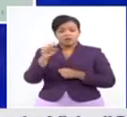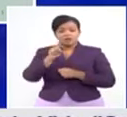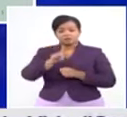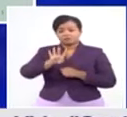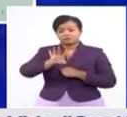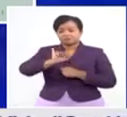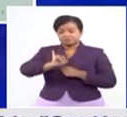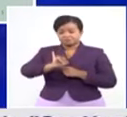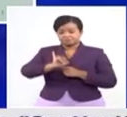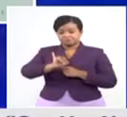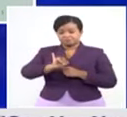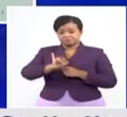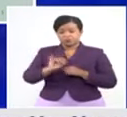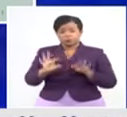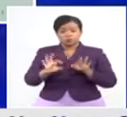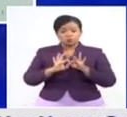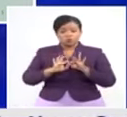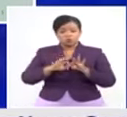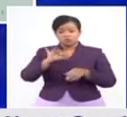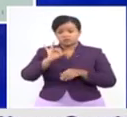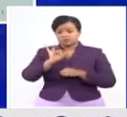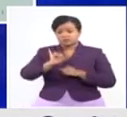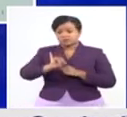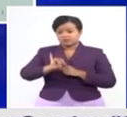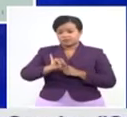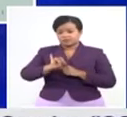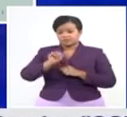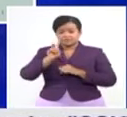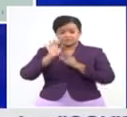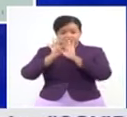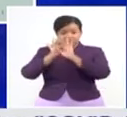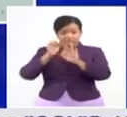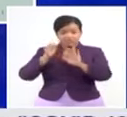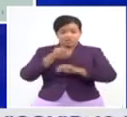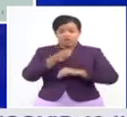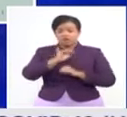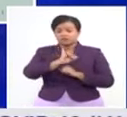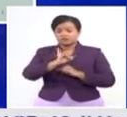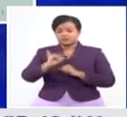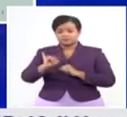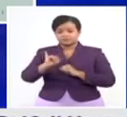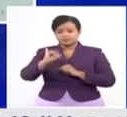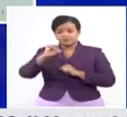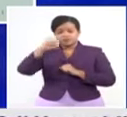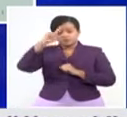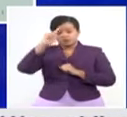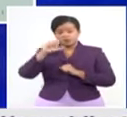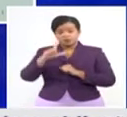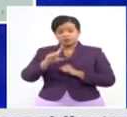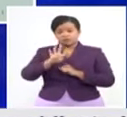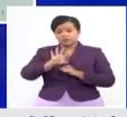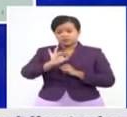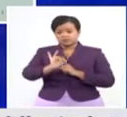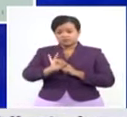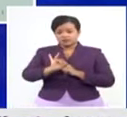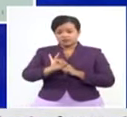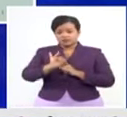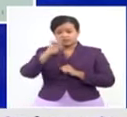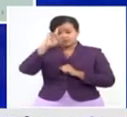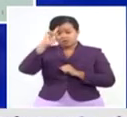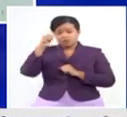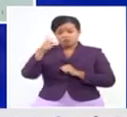146, Guane 76, Viñales 66, San Luis 47, San Juan y